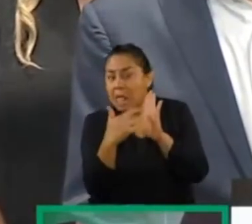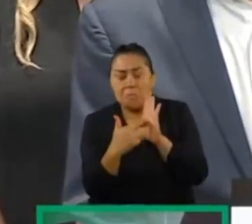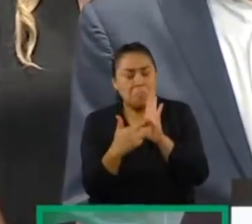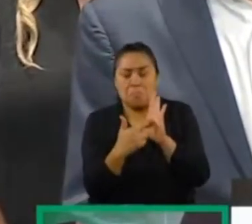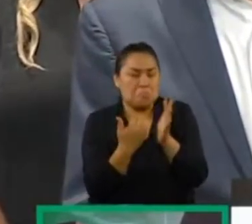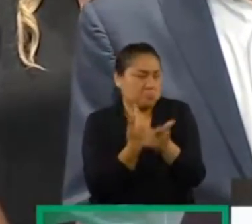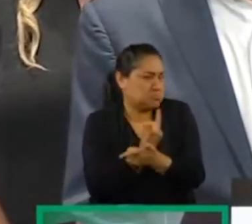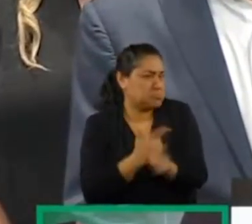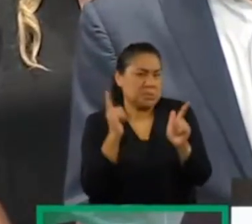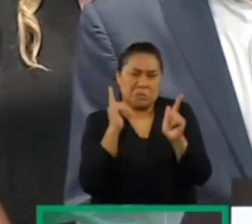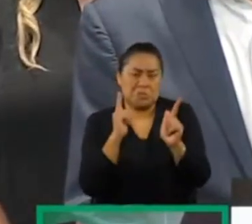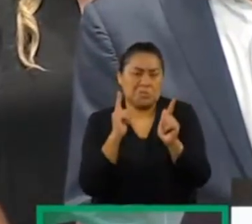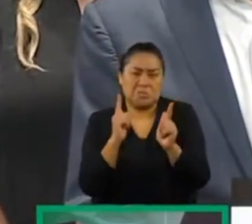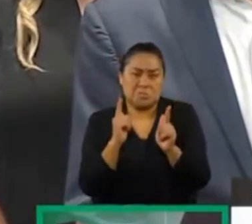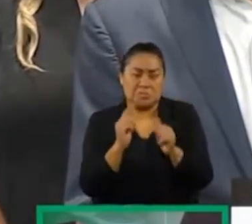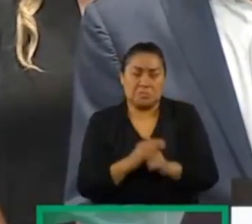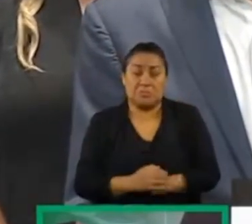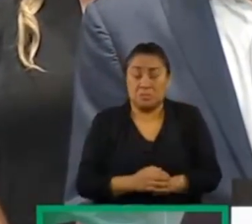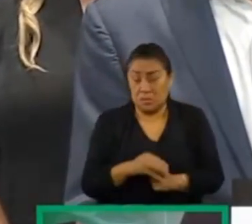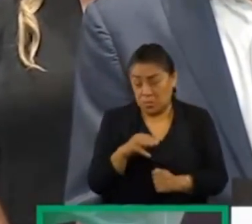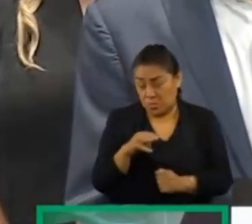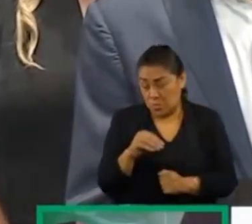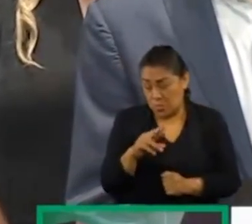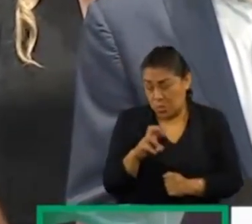límite. Morena